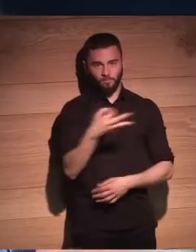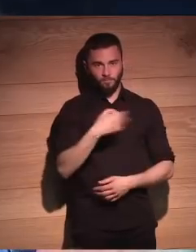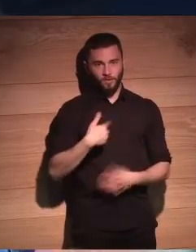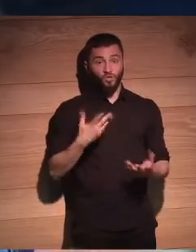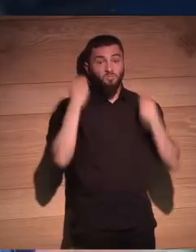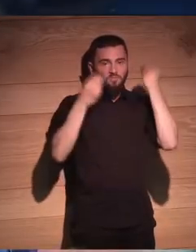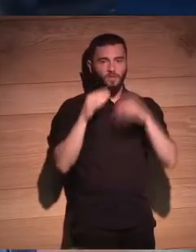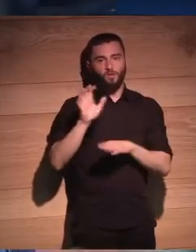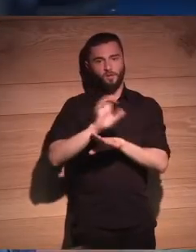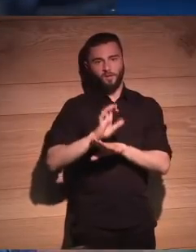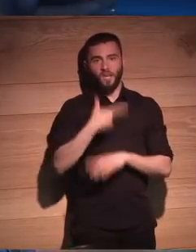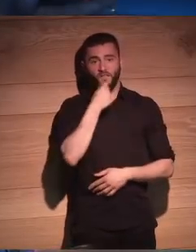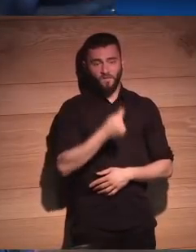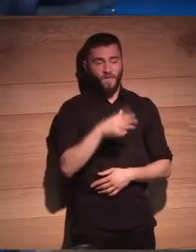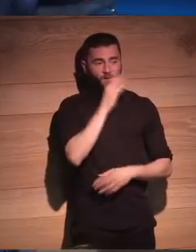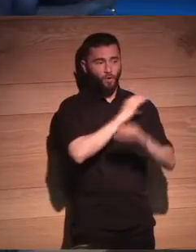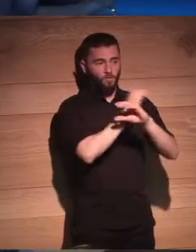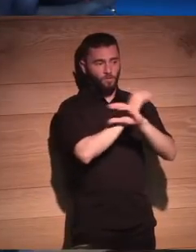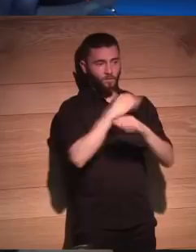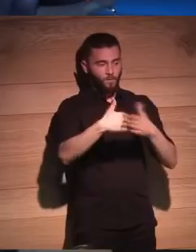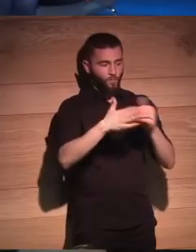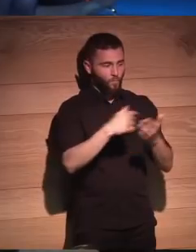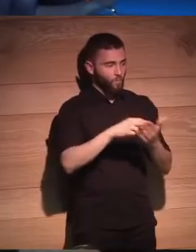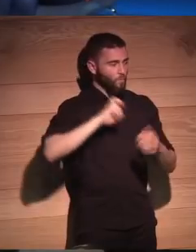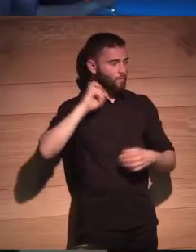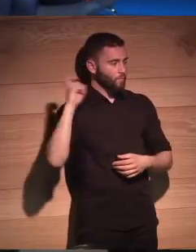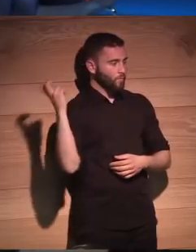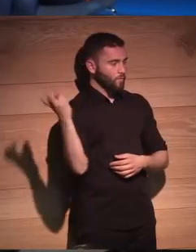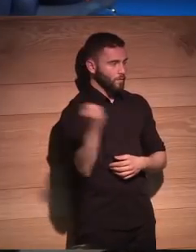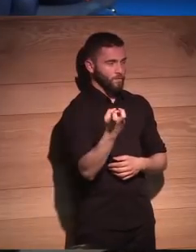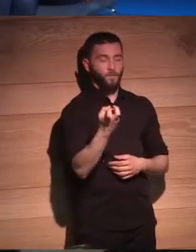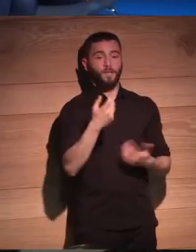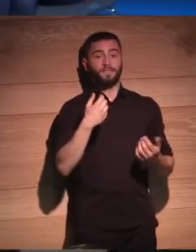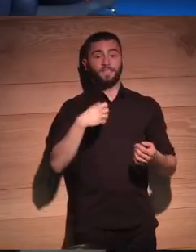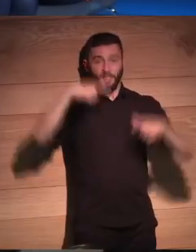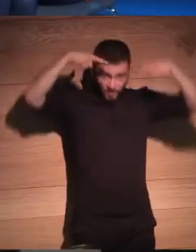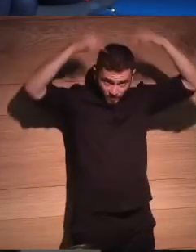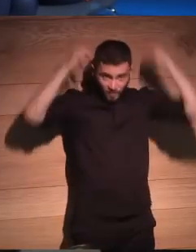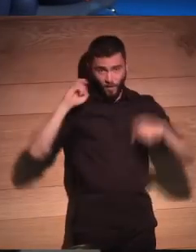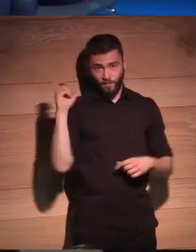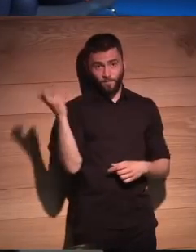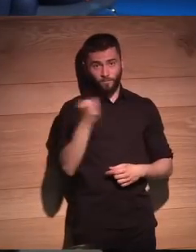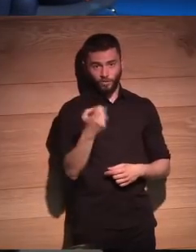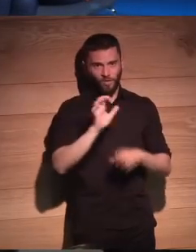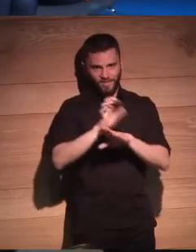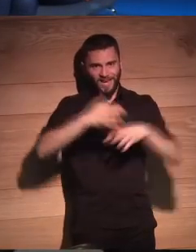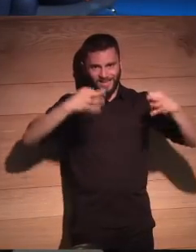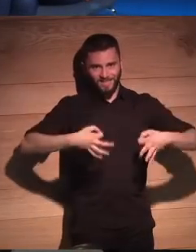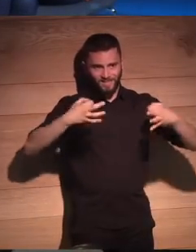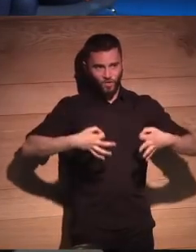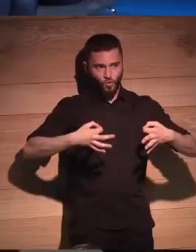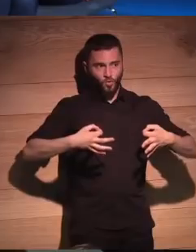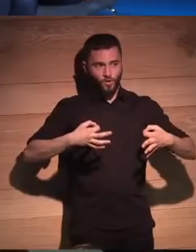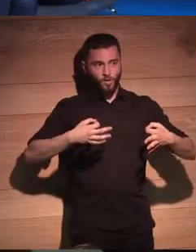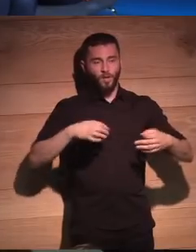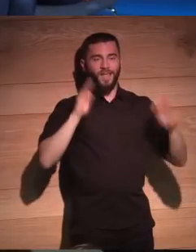porque realmente en el cómic se prueban muchísimos autores y muchísimos Batman a la hora de escribir, con lo cual en el cine van sobre seguro, no tienen más que ver qué funciona, qué no, a ver